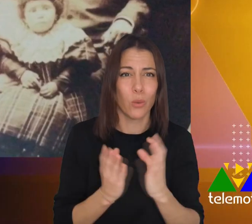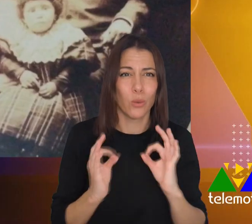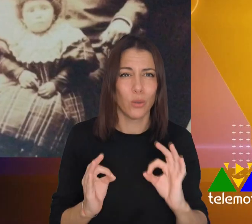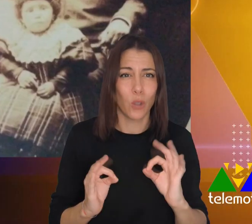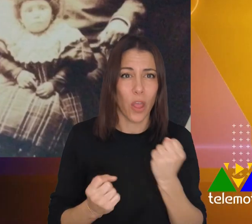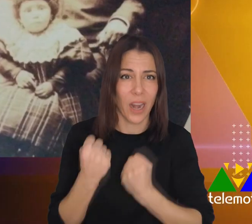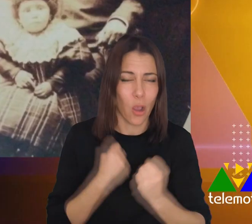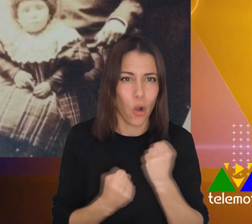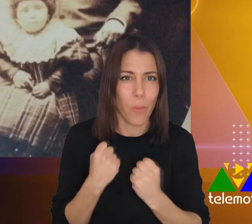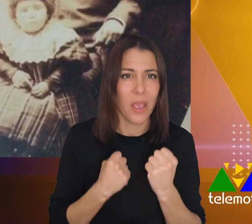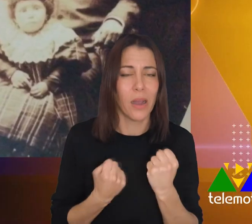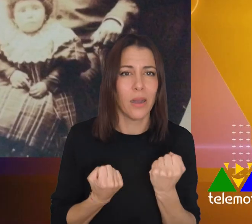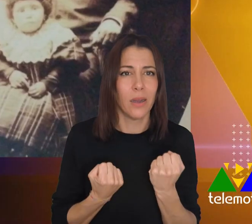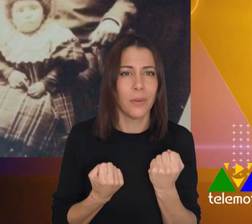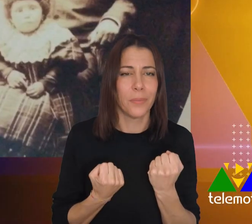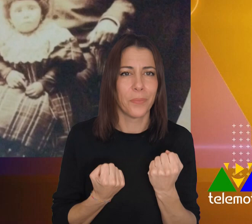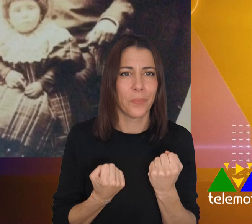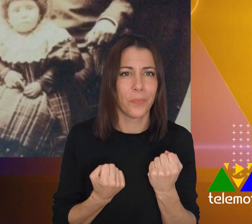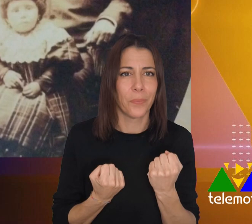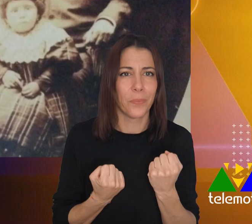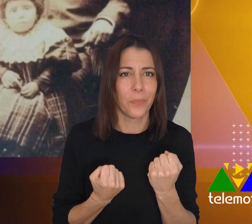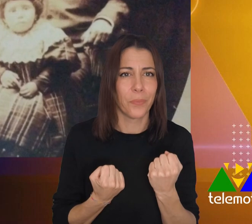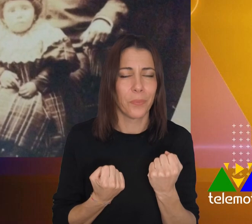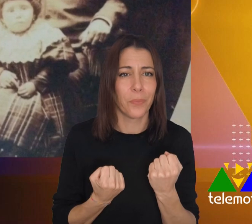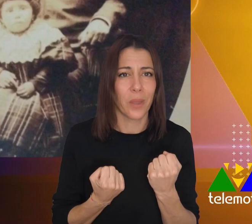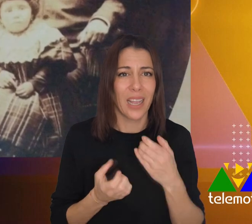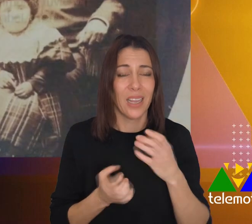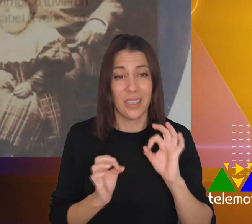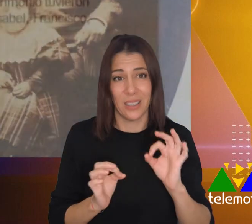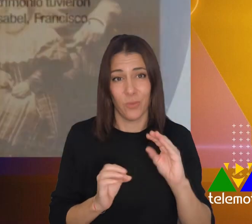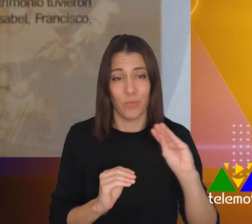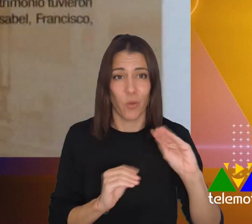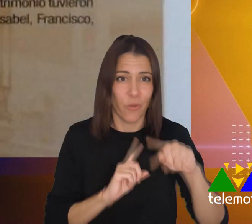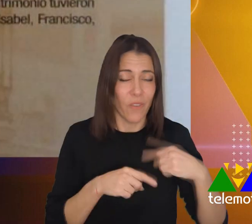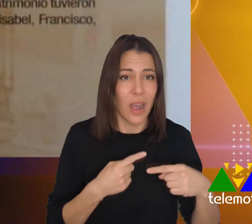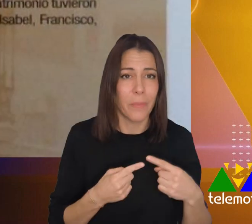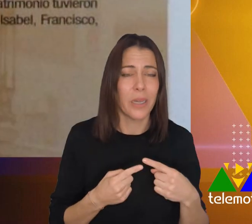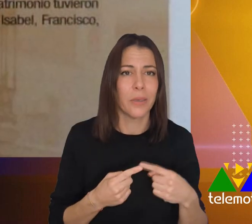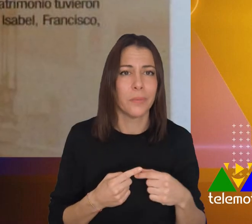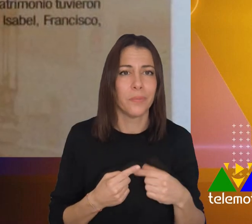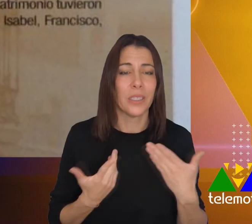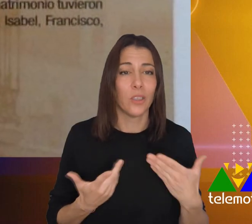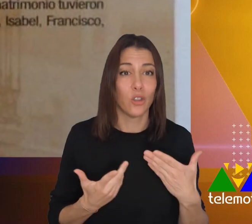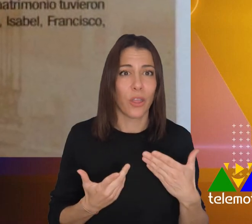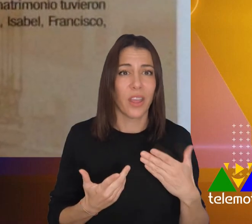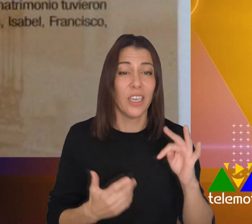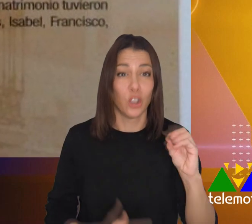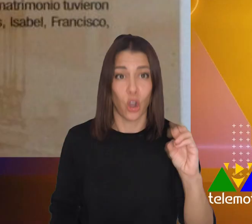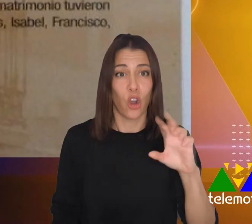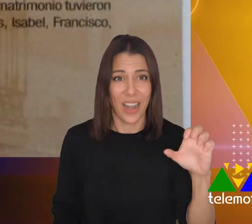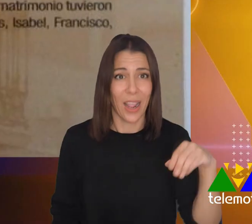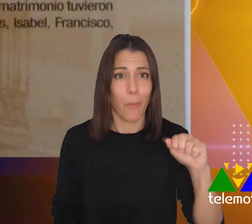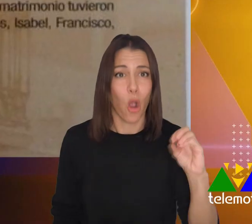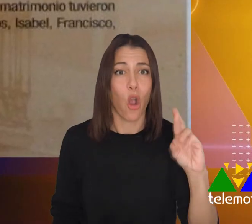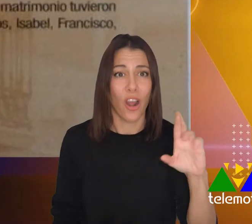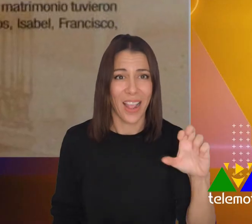la economía de la Torre Moreu, ¿no? Que fue y la Torre Moreu, que fue